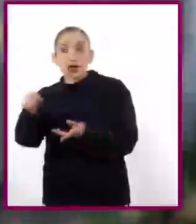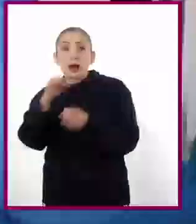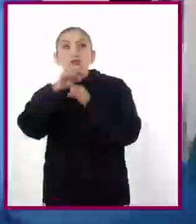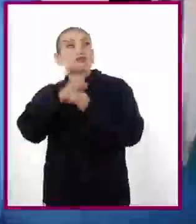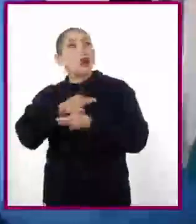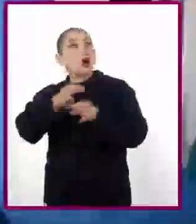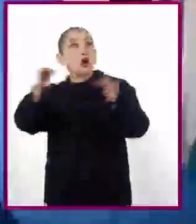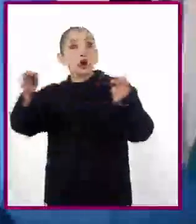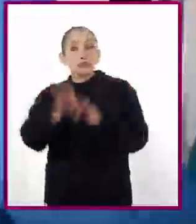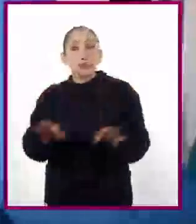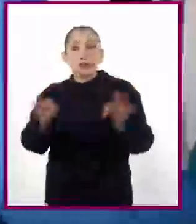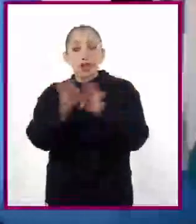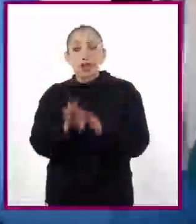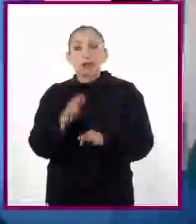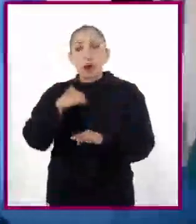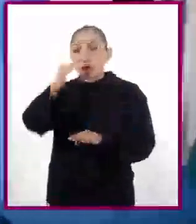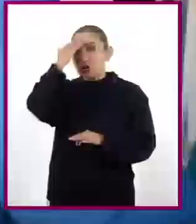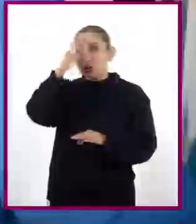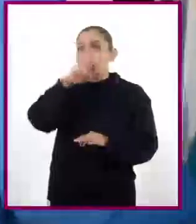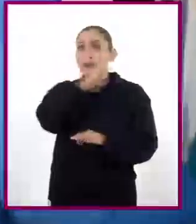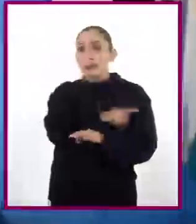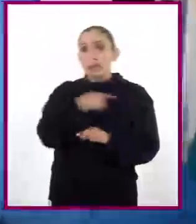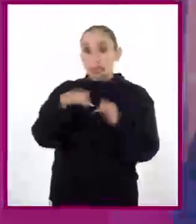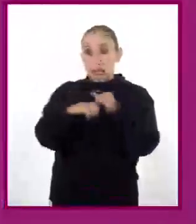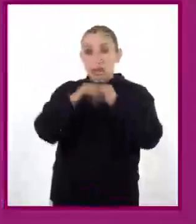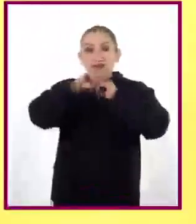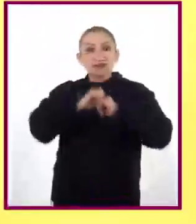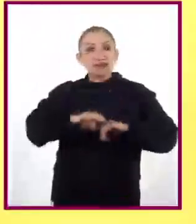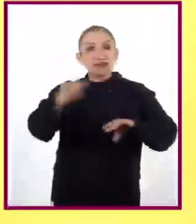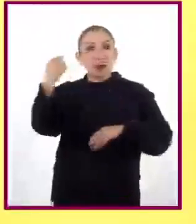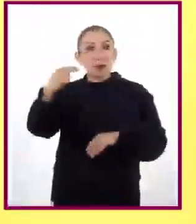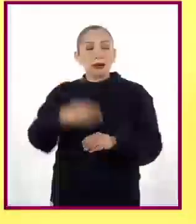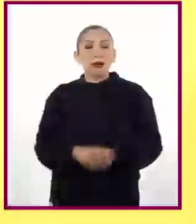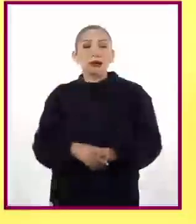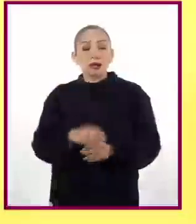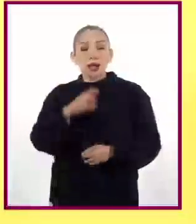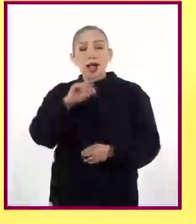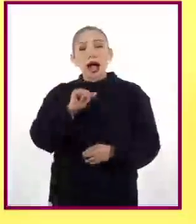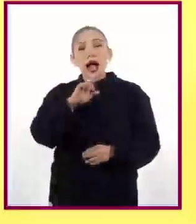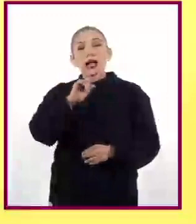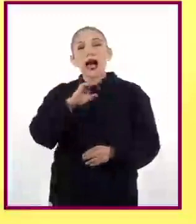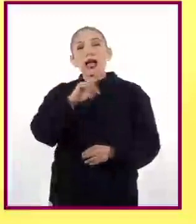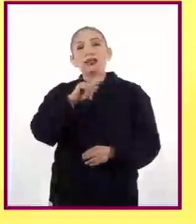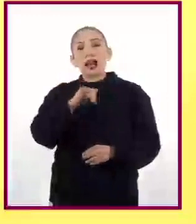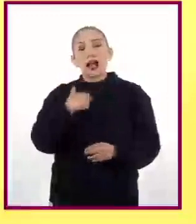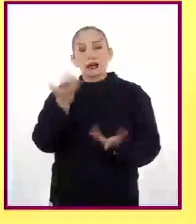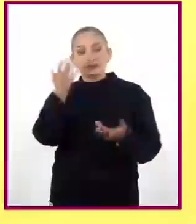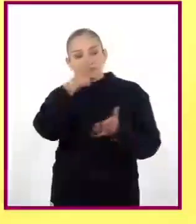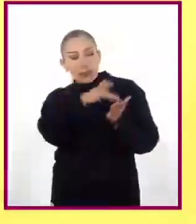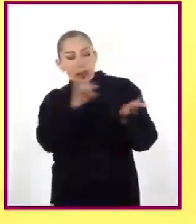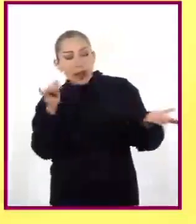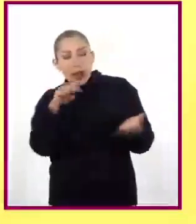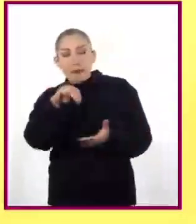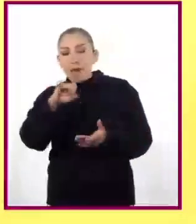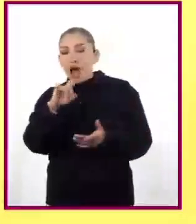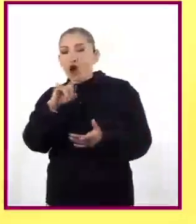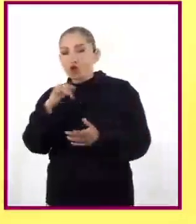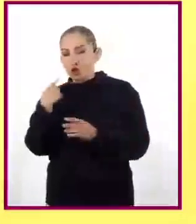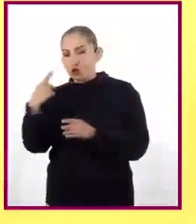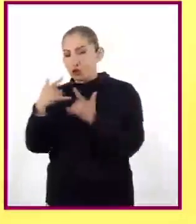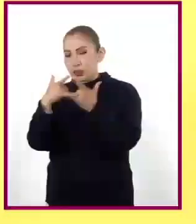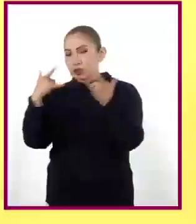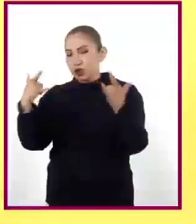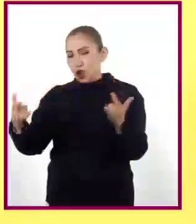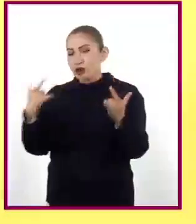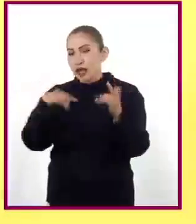dio a la popularidad. Te hubiera dado a conocer más rápido si hubiera tenido internet. Aracataca es la inspiración de Macondo, el lugar donde se desarrolla